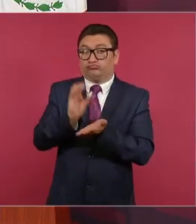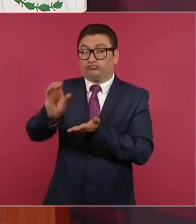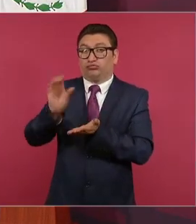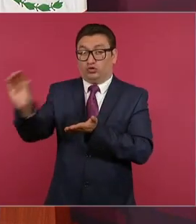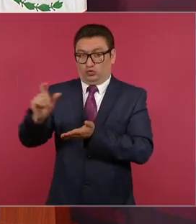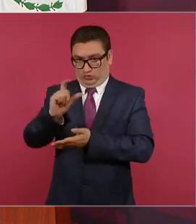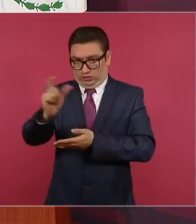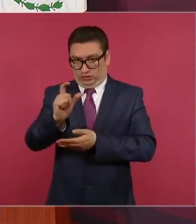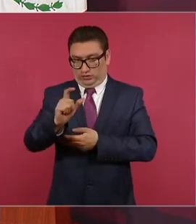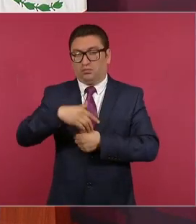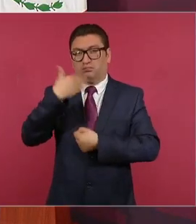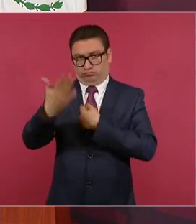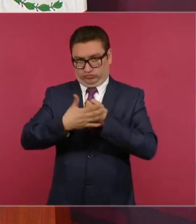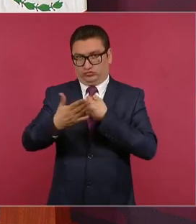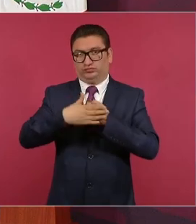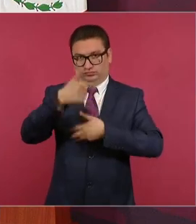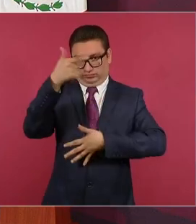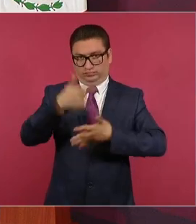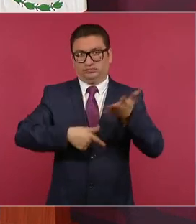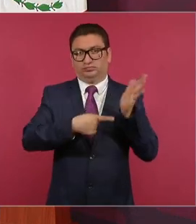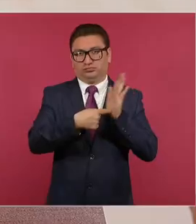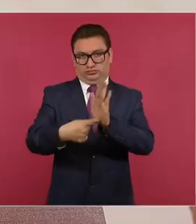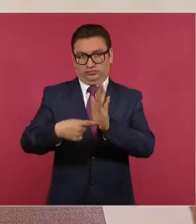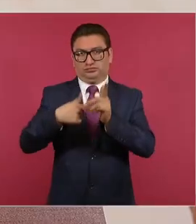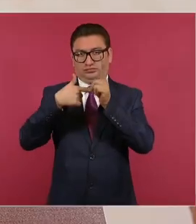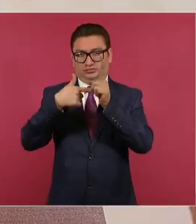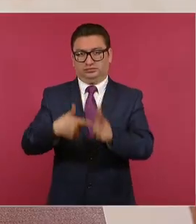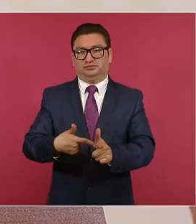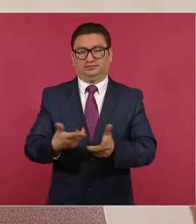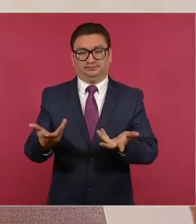Se las voy a tener que seguir pasando.